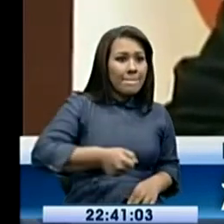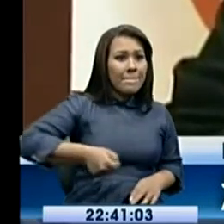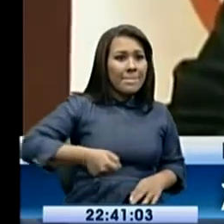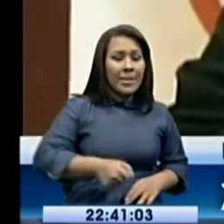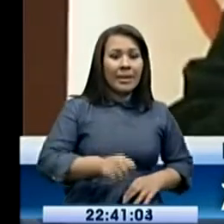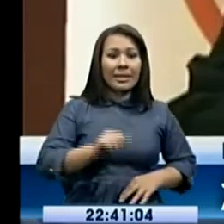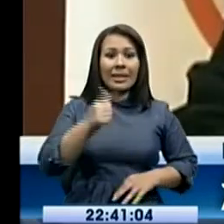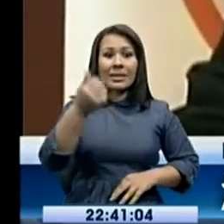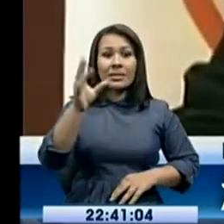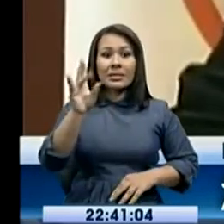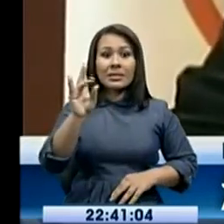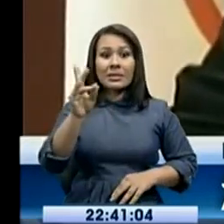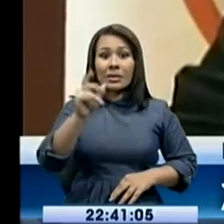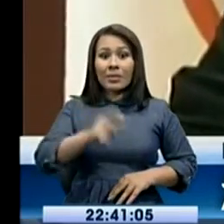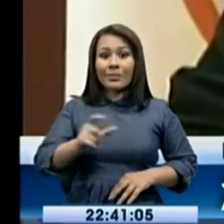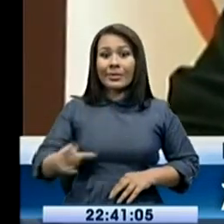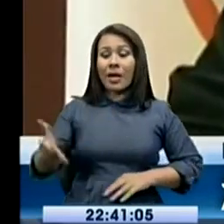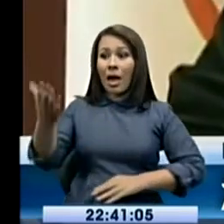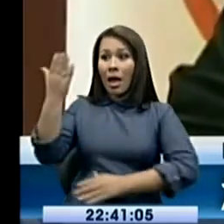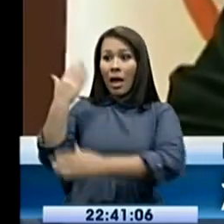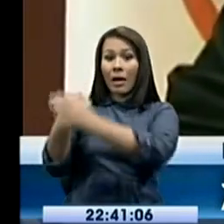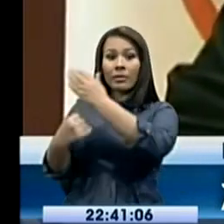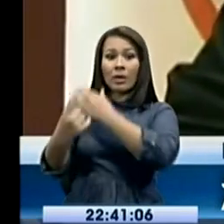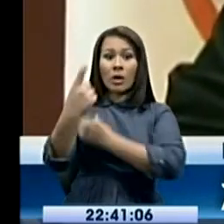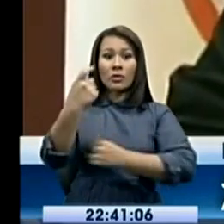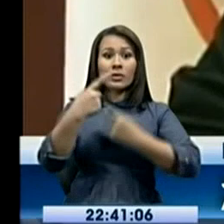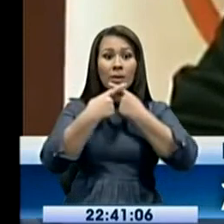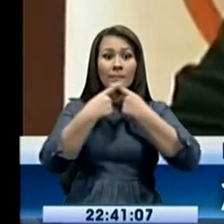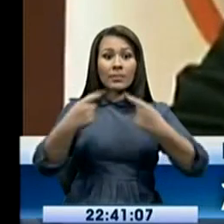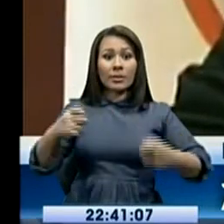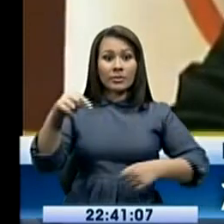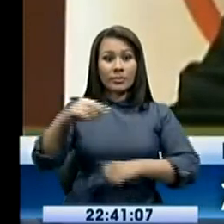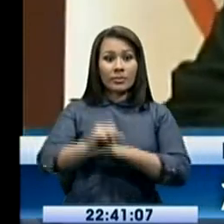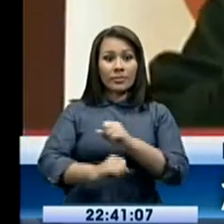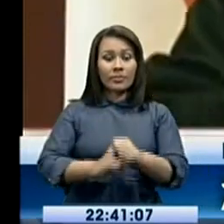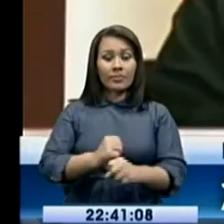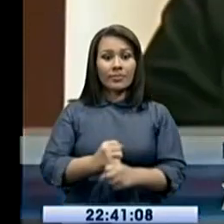Tumeremo, hecho ocurrido el pasado 11 de marzo de este año.